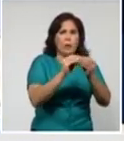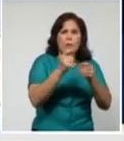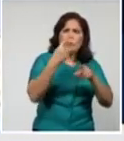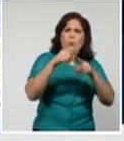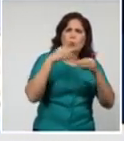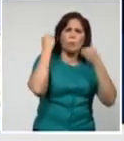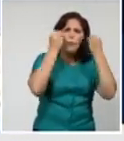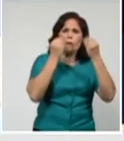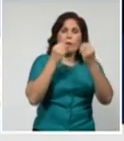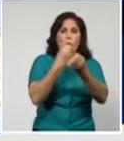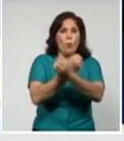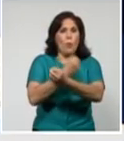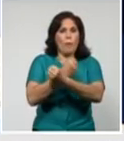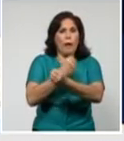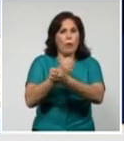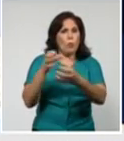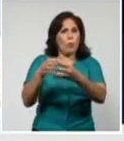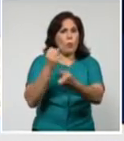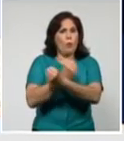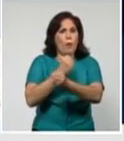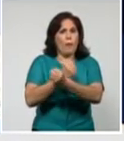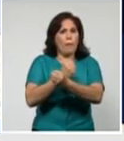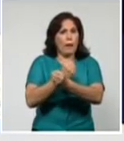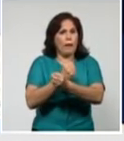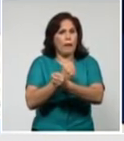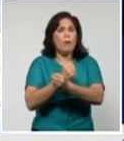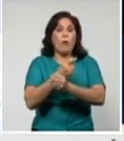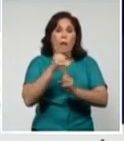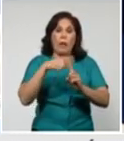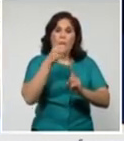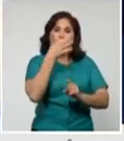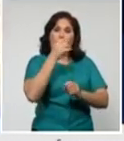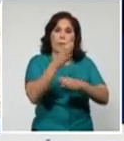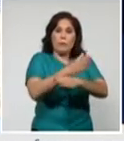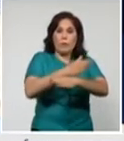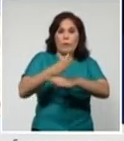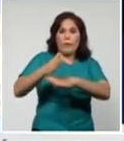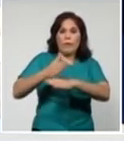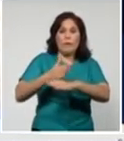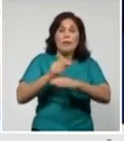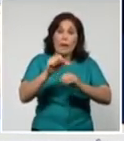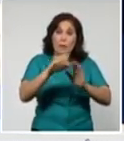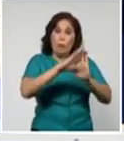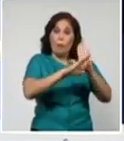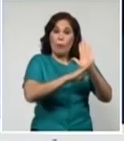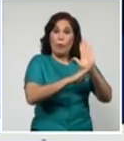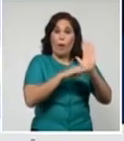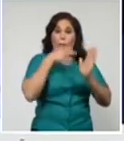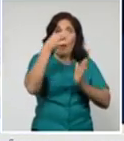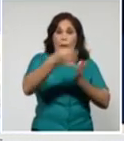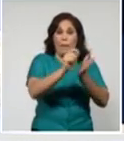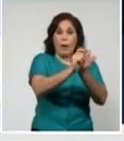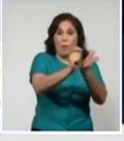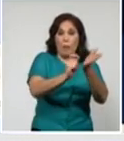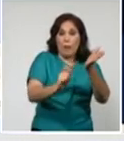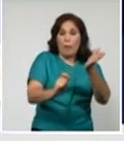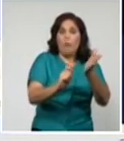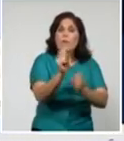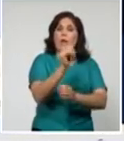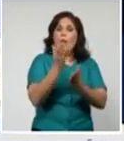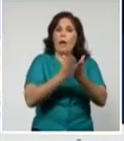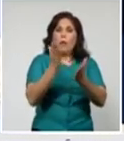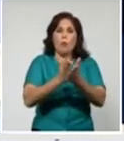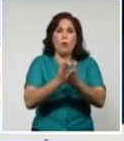de riesgo, el tratamiento. O sea, es un programa, el mensaje educativo para que la